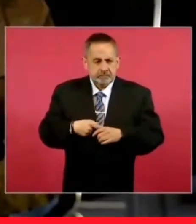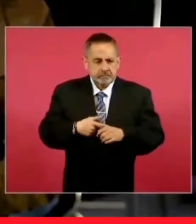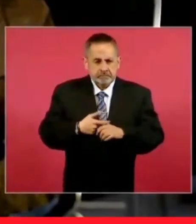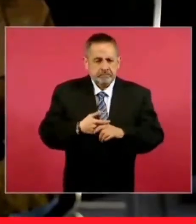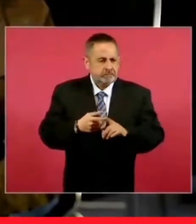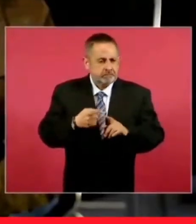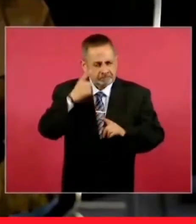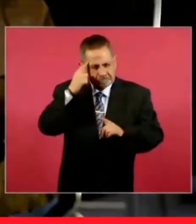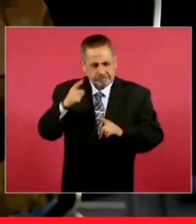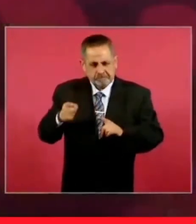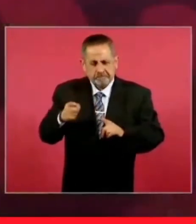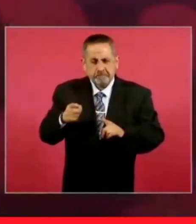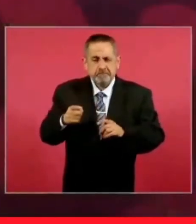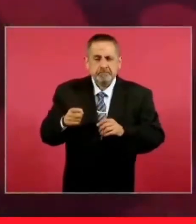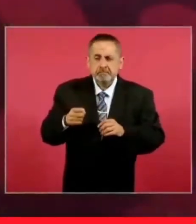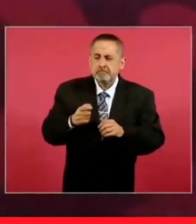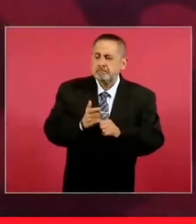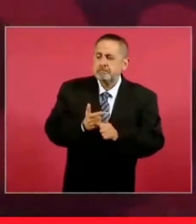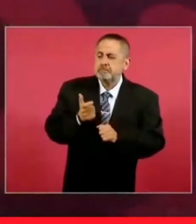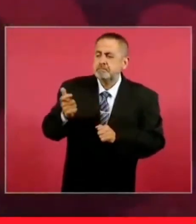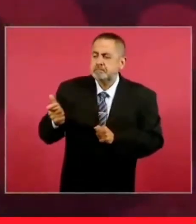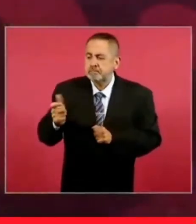a San Juana